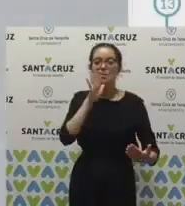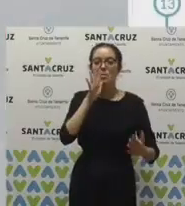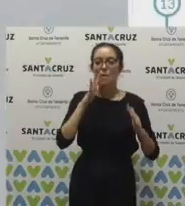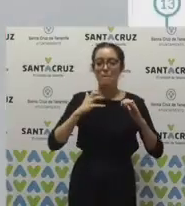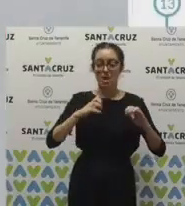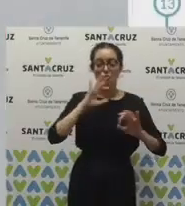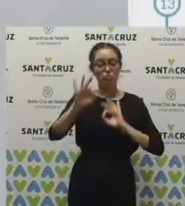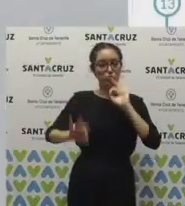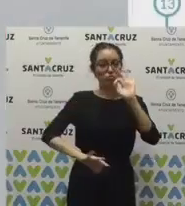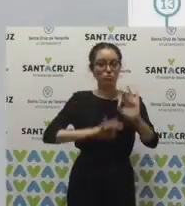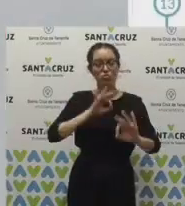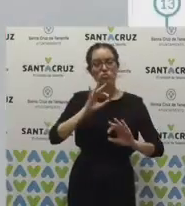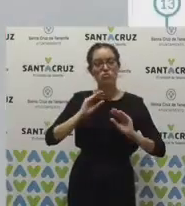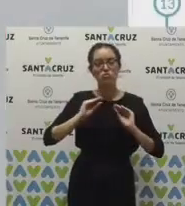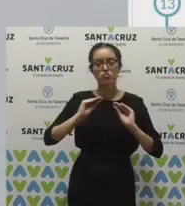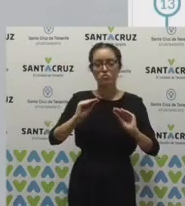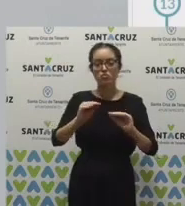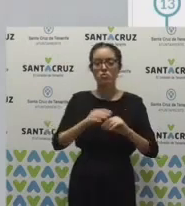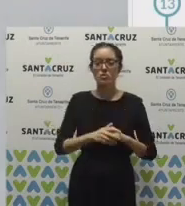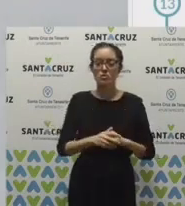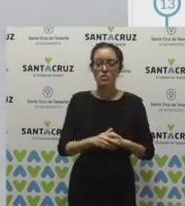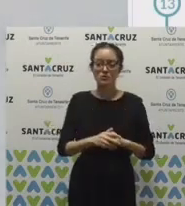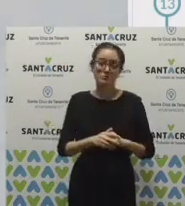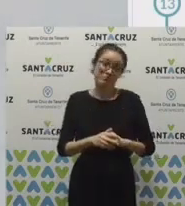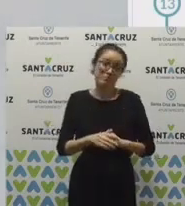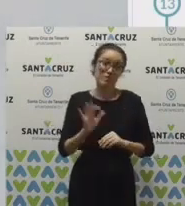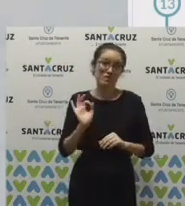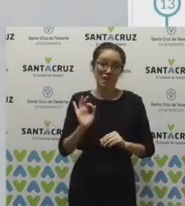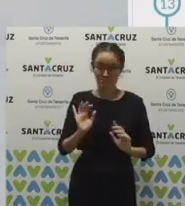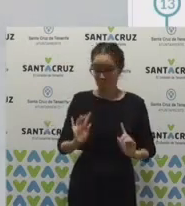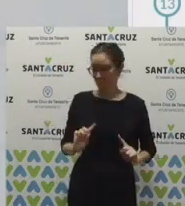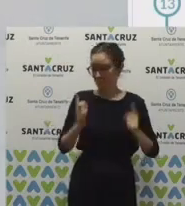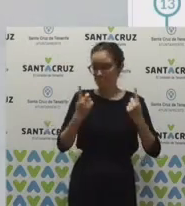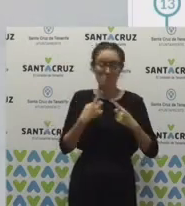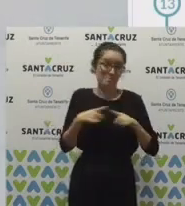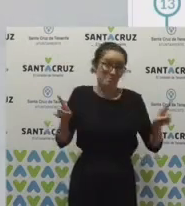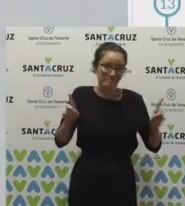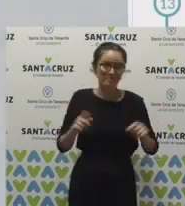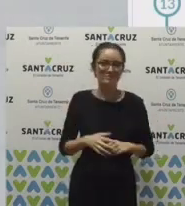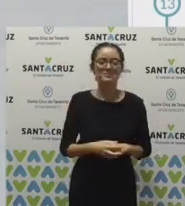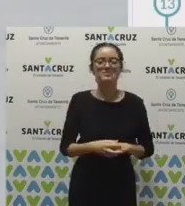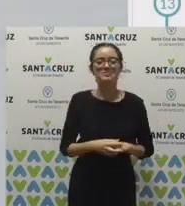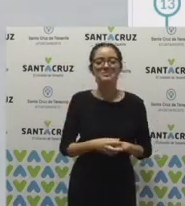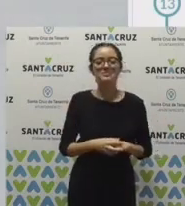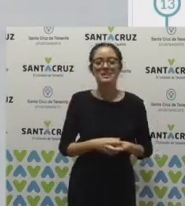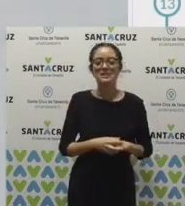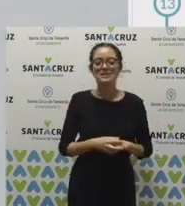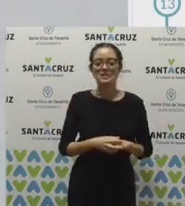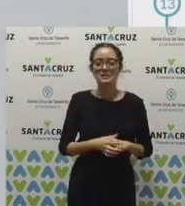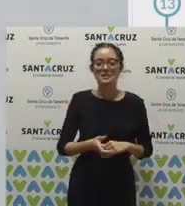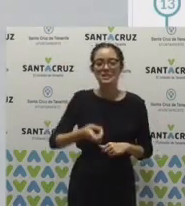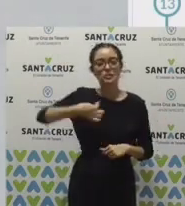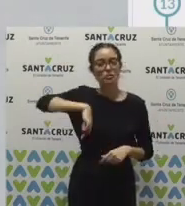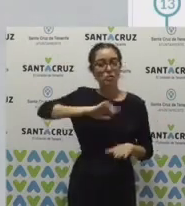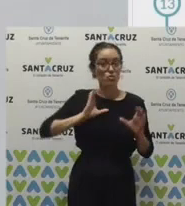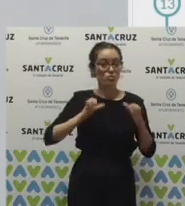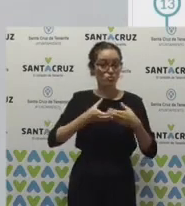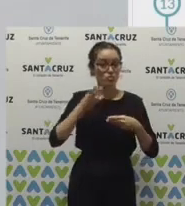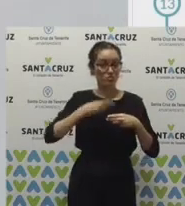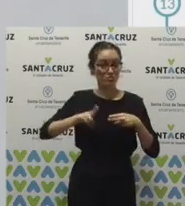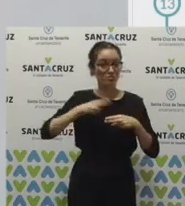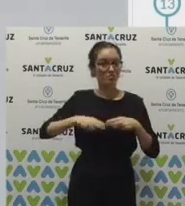que está resulta un poco diferente y nada nosotros desde desde este grupo